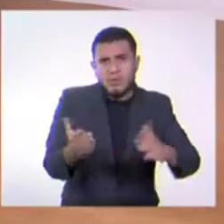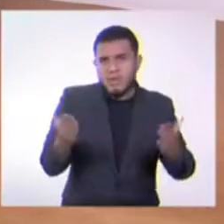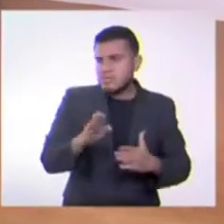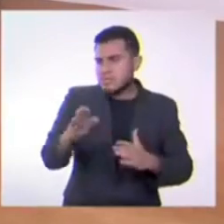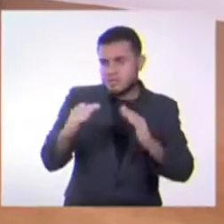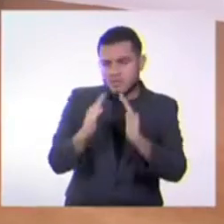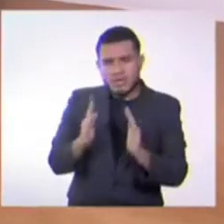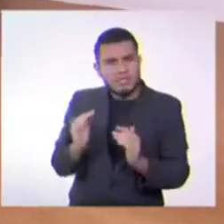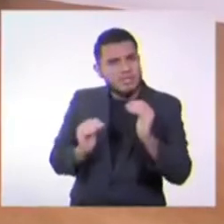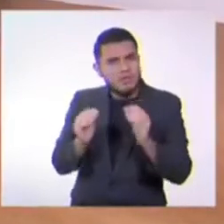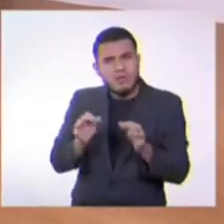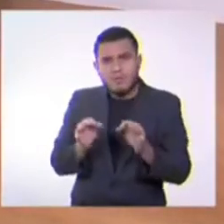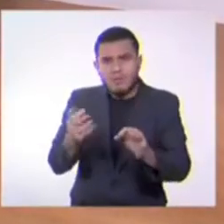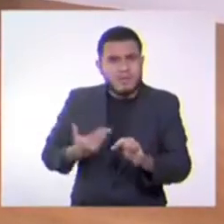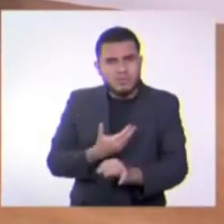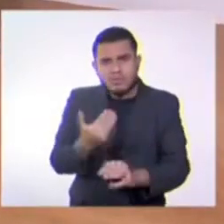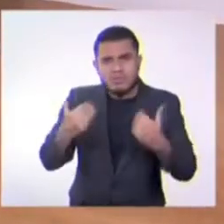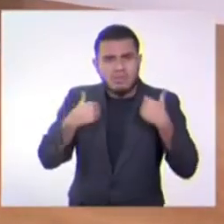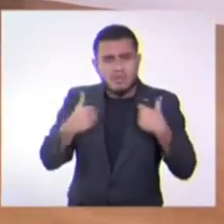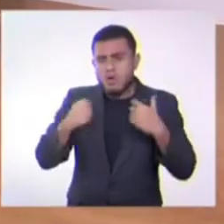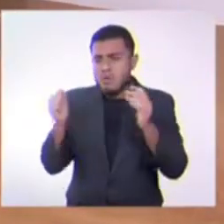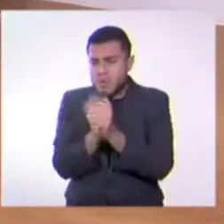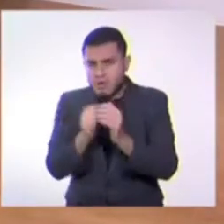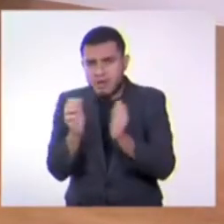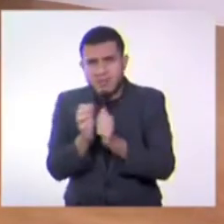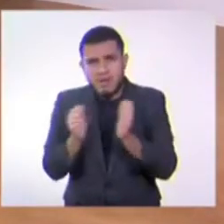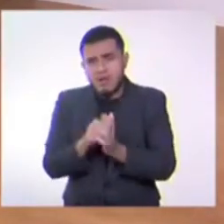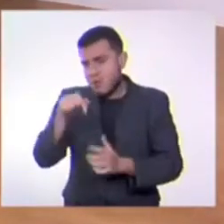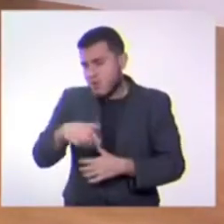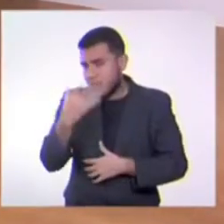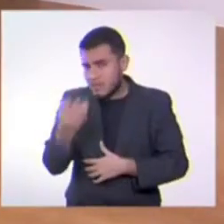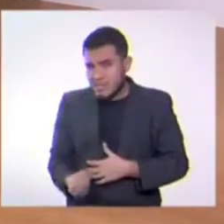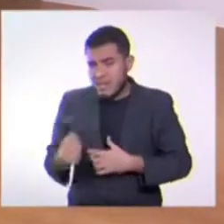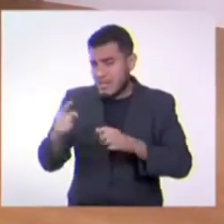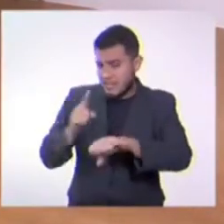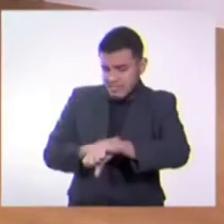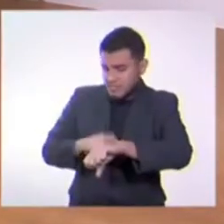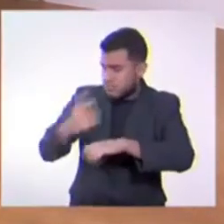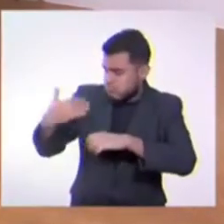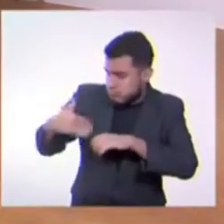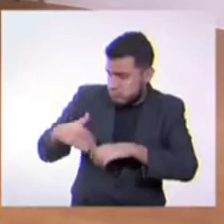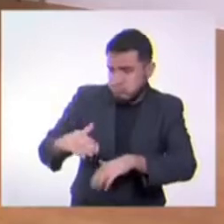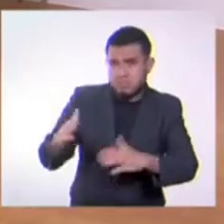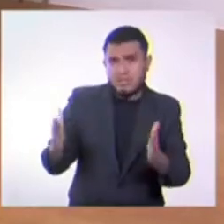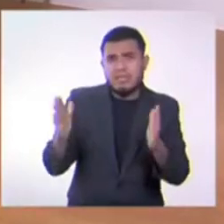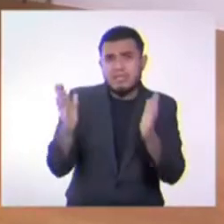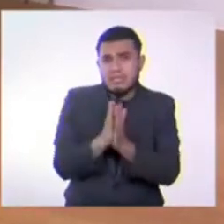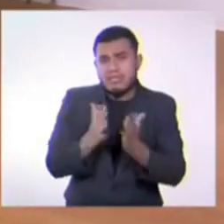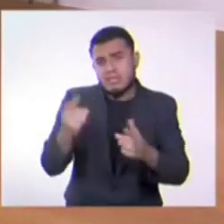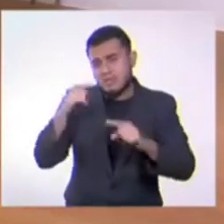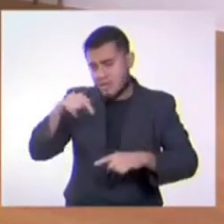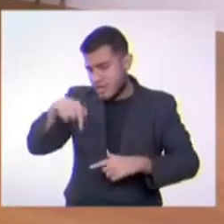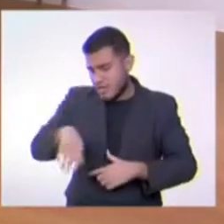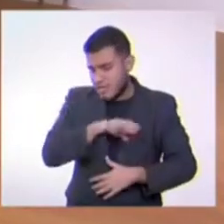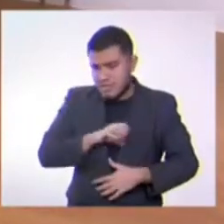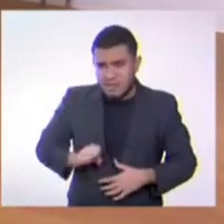vivienda. Todavía tenemos ese problema hoy en día, han pasado los siglos y eso todavía sigue repercutiendo en El Salvador.